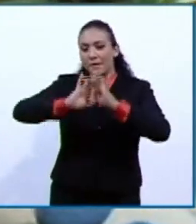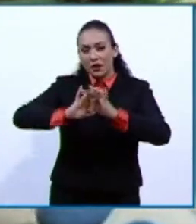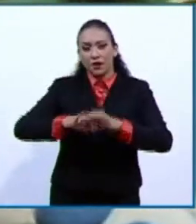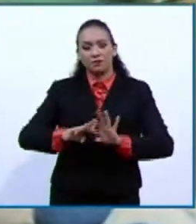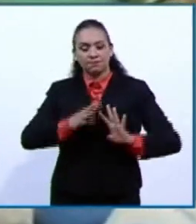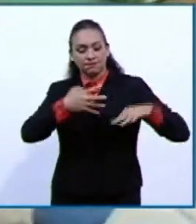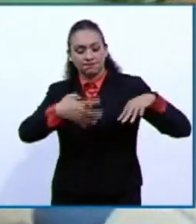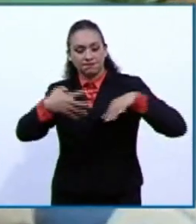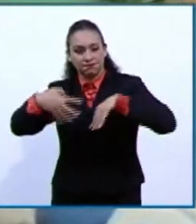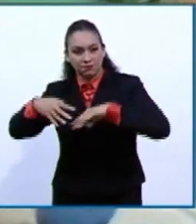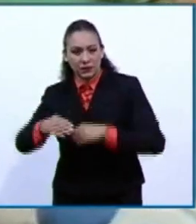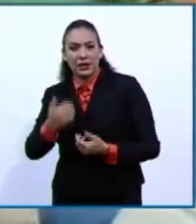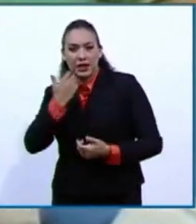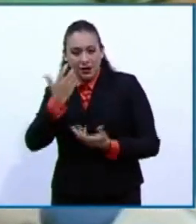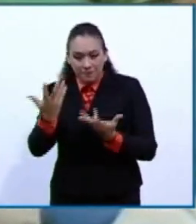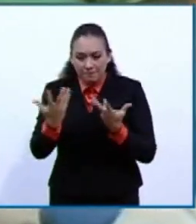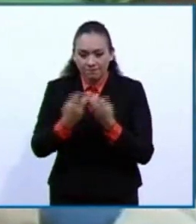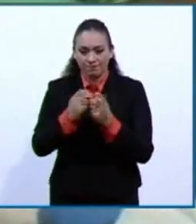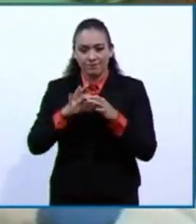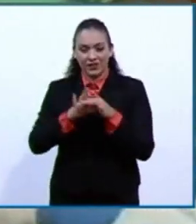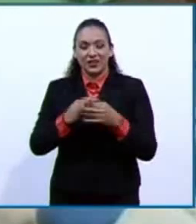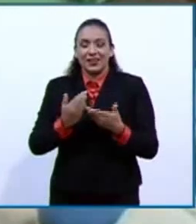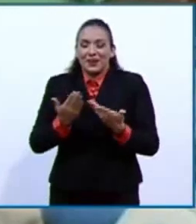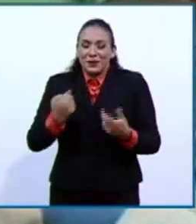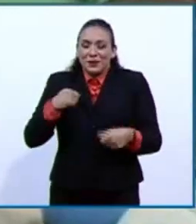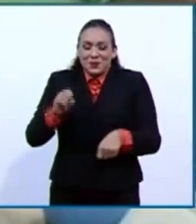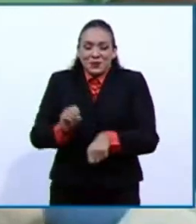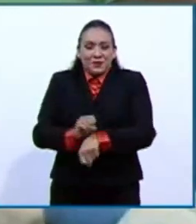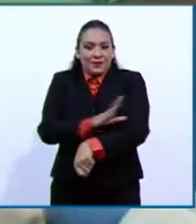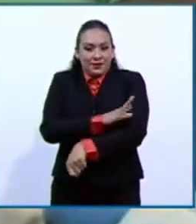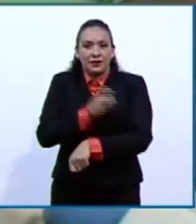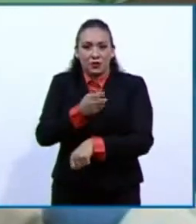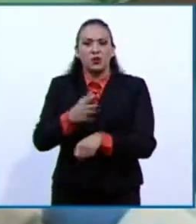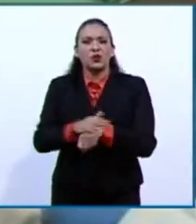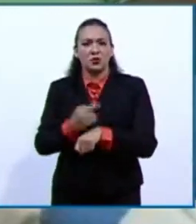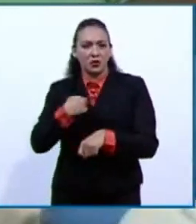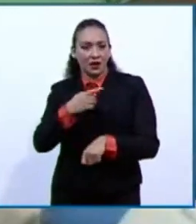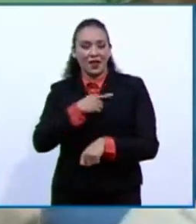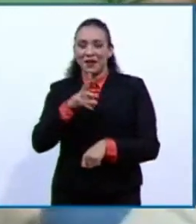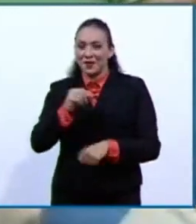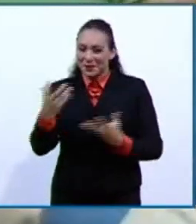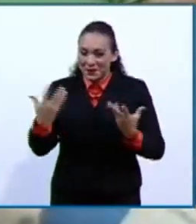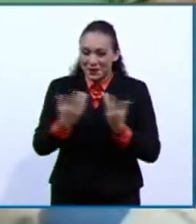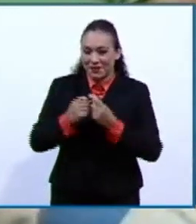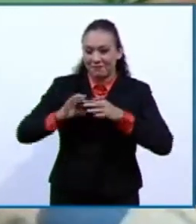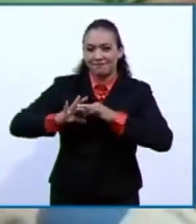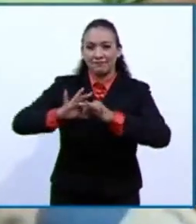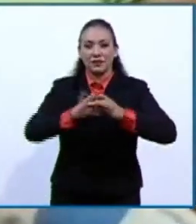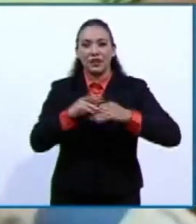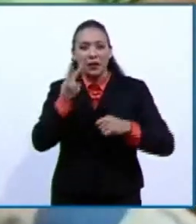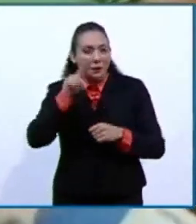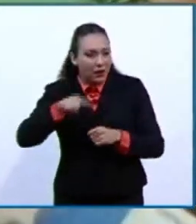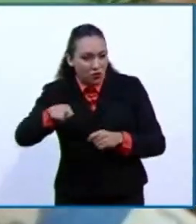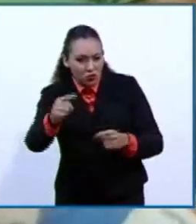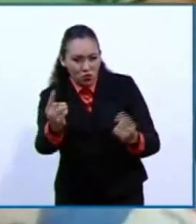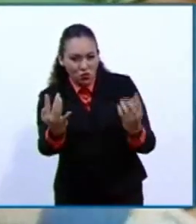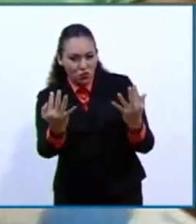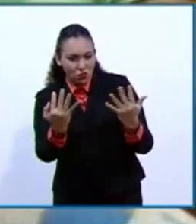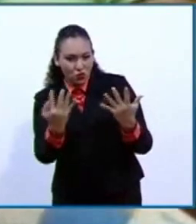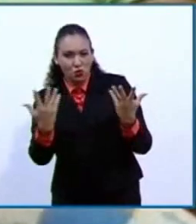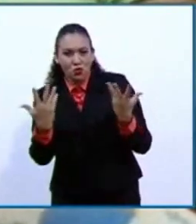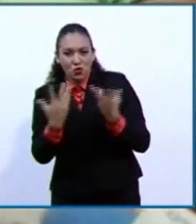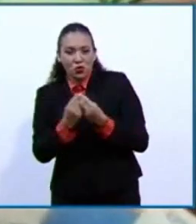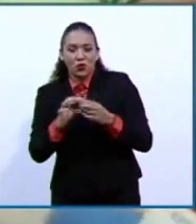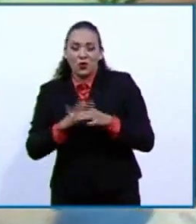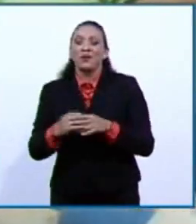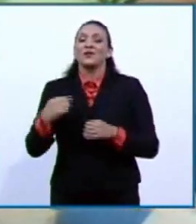con esta fuerza que me llega a lo más profundo de mi corazón, es que se encuentran aquí y es que yo por